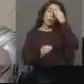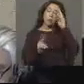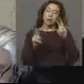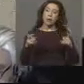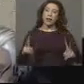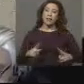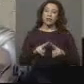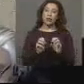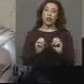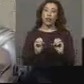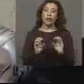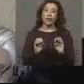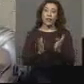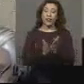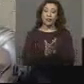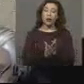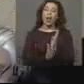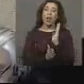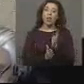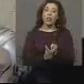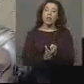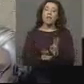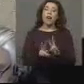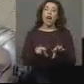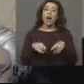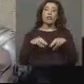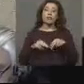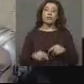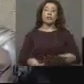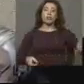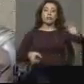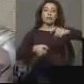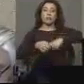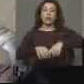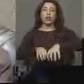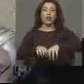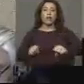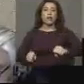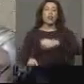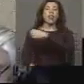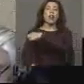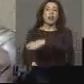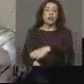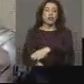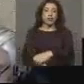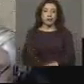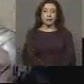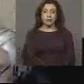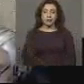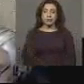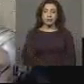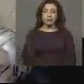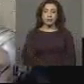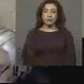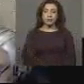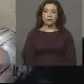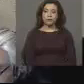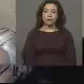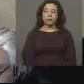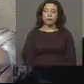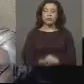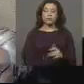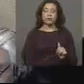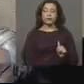los colegios, tiene que asumir convenios de programación o algún tipo de compromiso con las regiones, con los gobiernos regionales. Y ahí, justamente, la